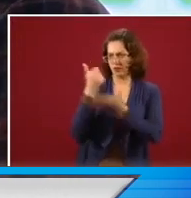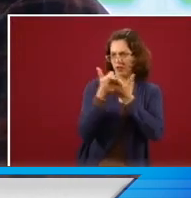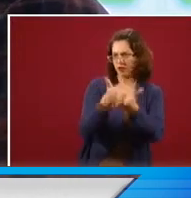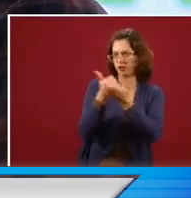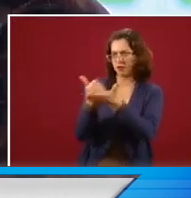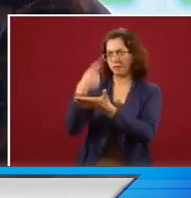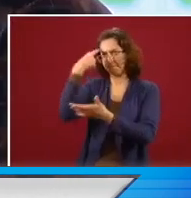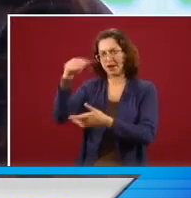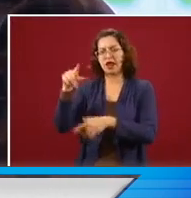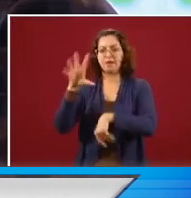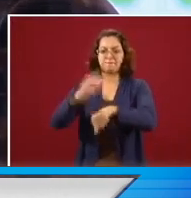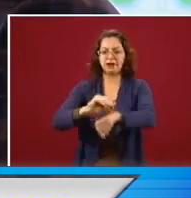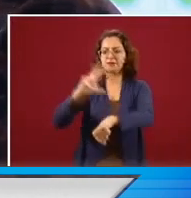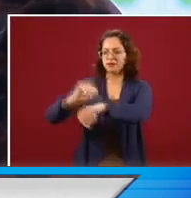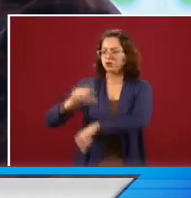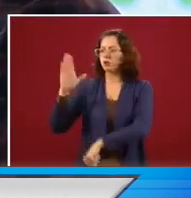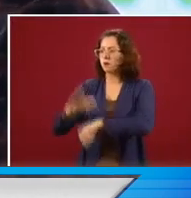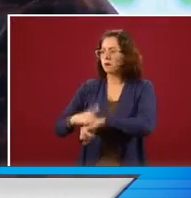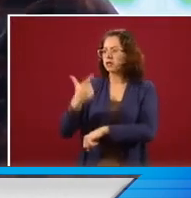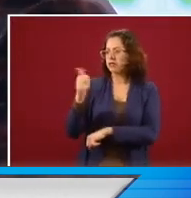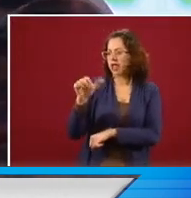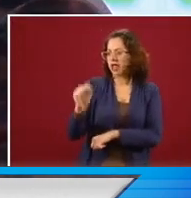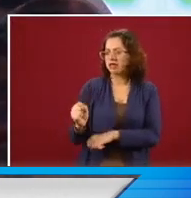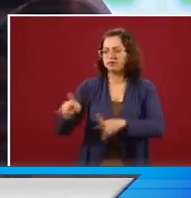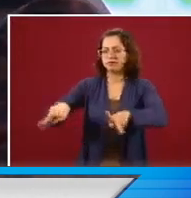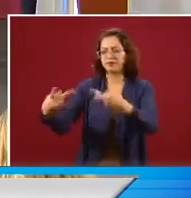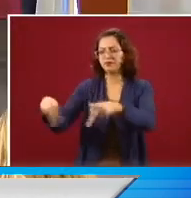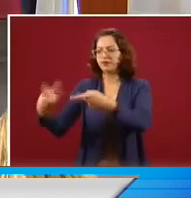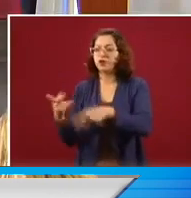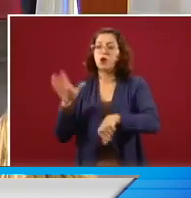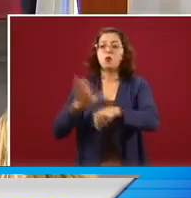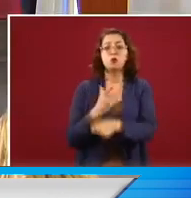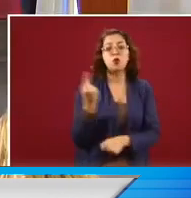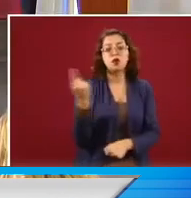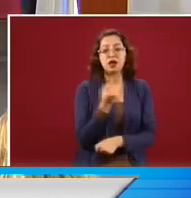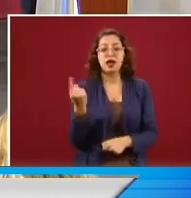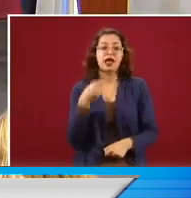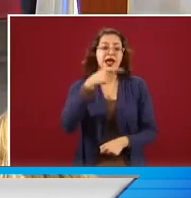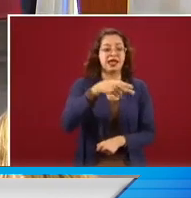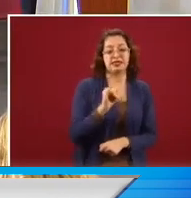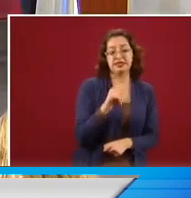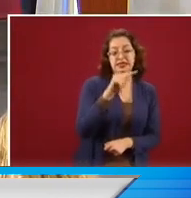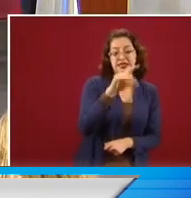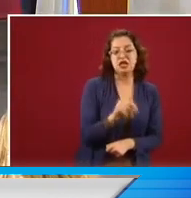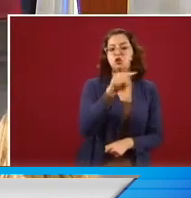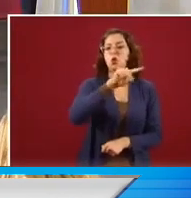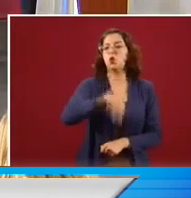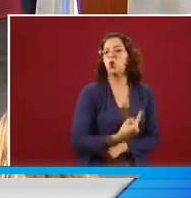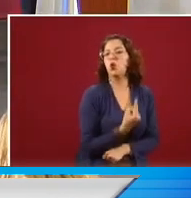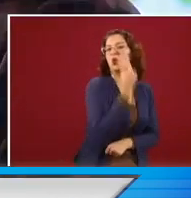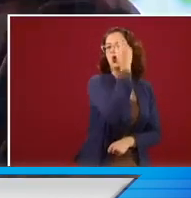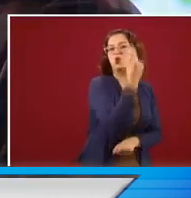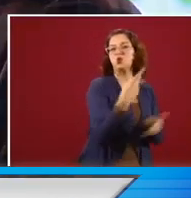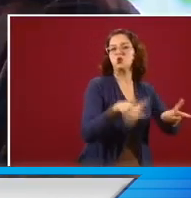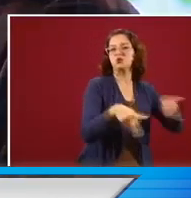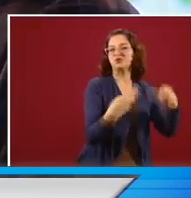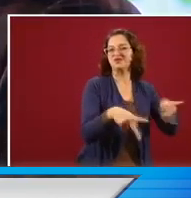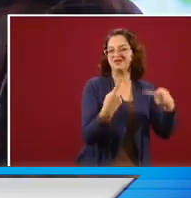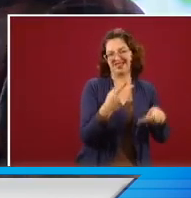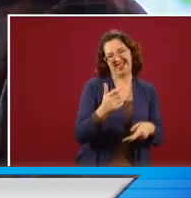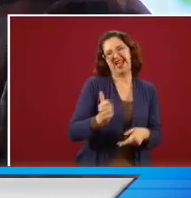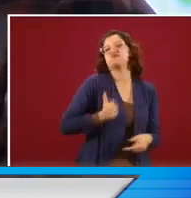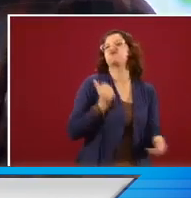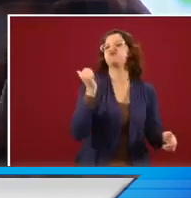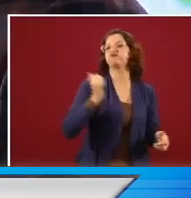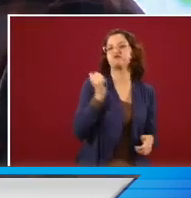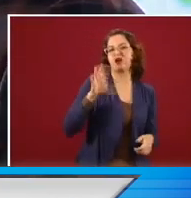marca Rendichicas a 20.93, gas LP en cilindros marca Gas Metropolitano a 15.38 por kilogramo,